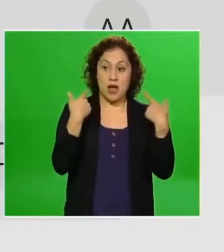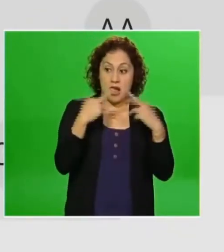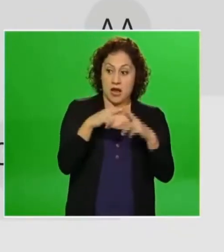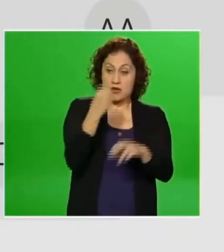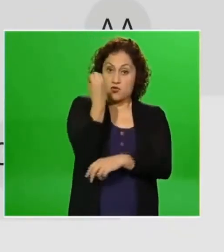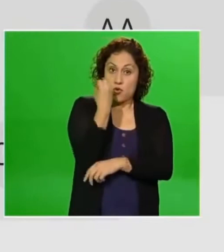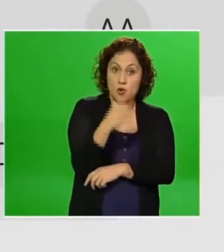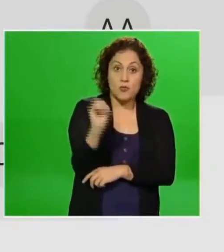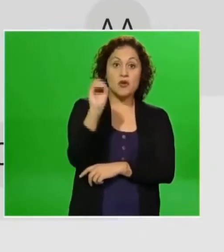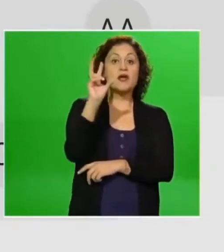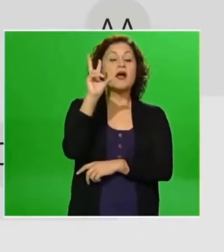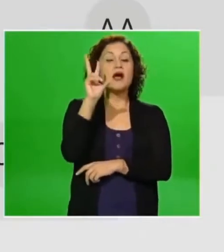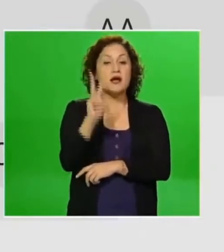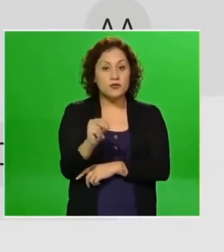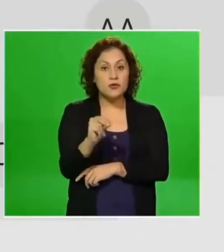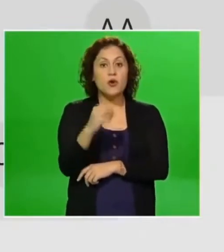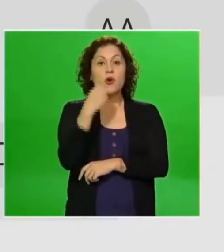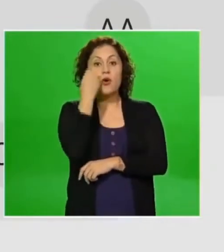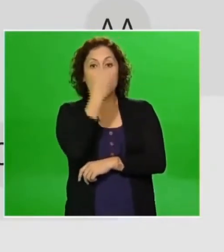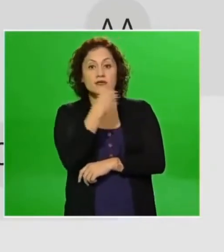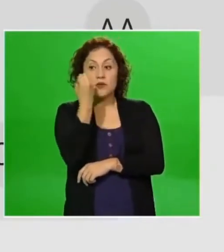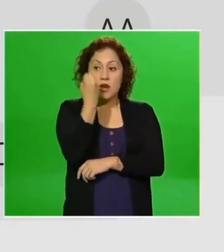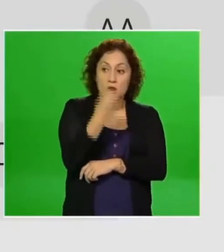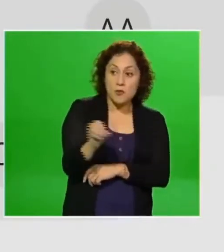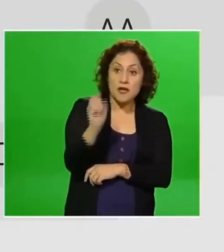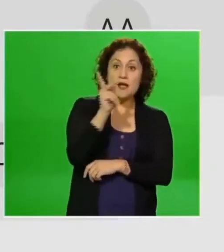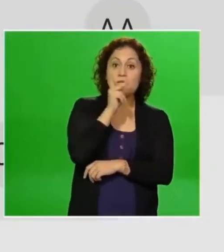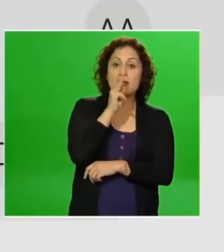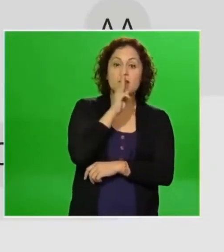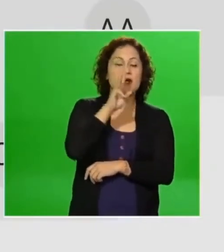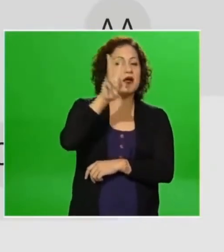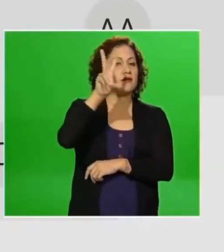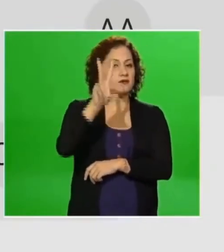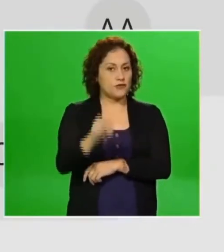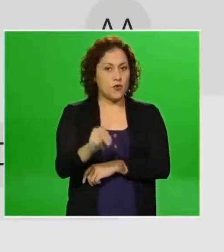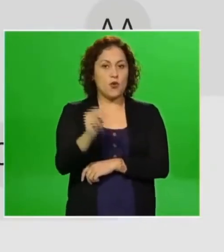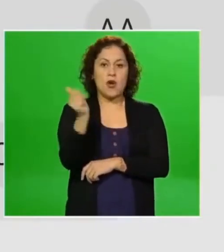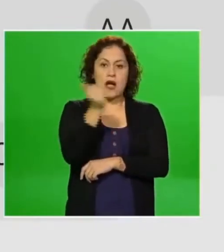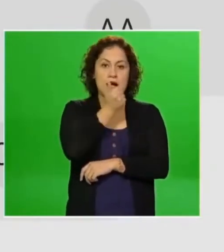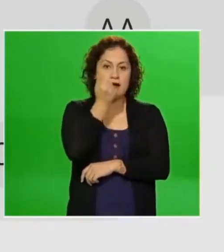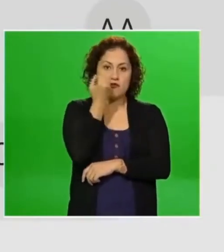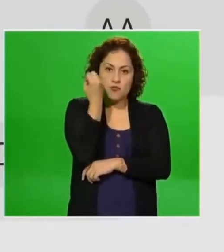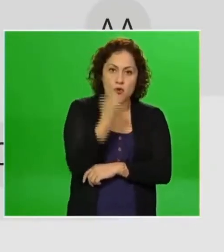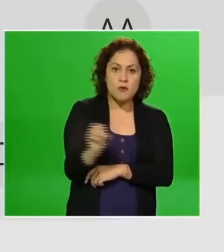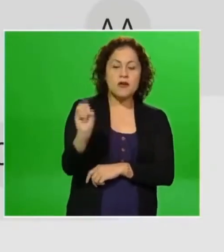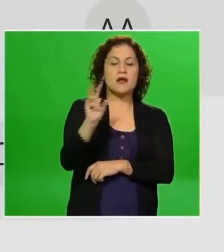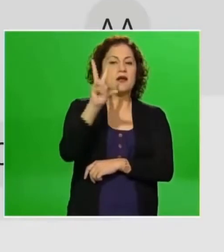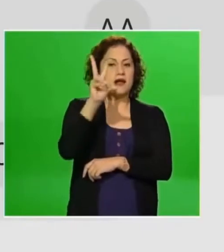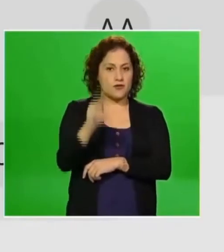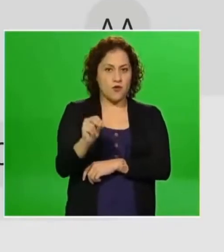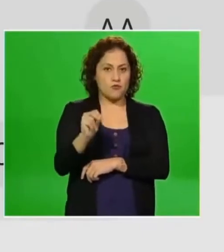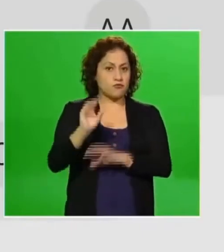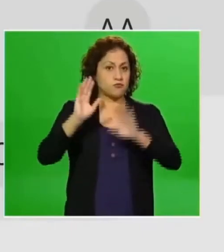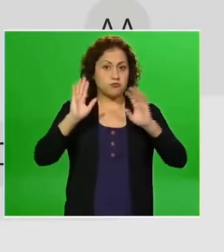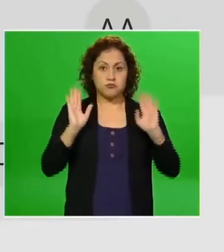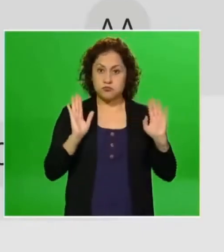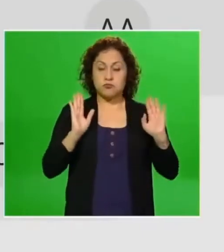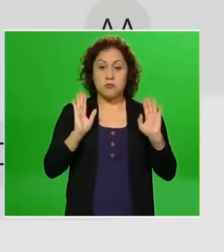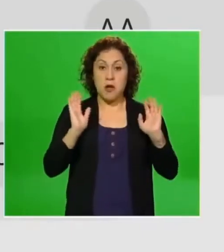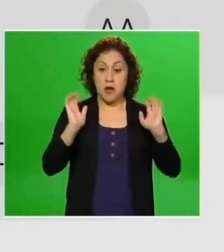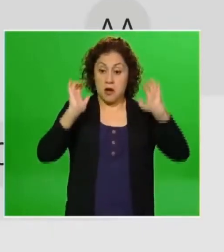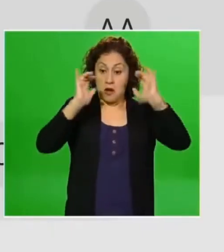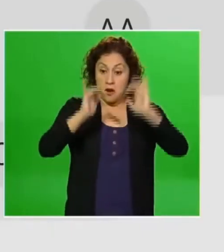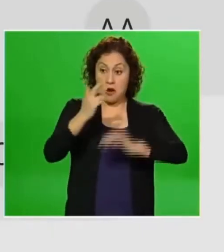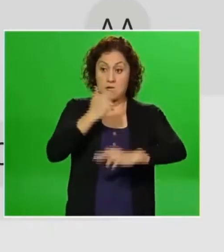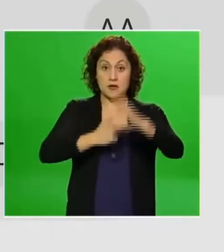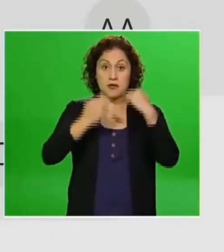ni los planteles escolares obligan a los padres de familia ni a los alumnos a retornar a clases presenciales. Esta es una intervención que se